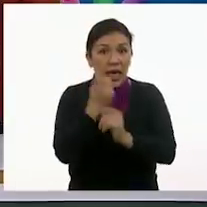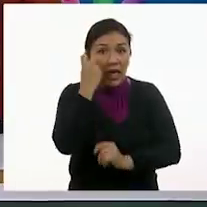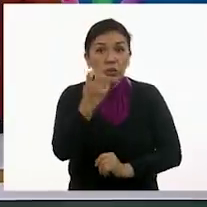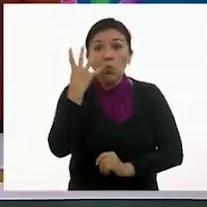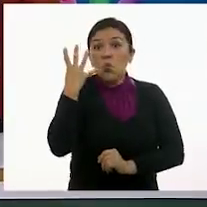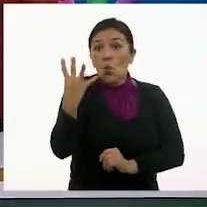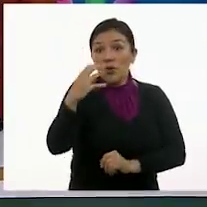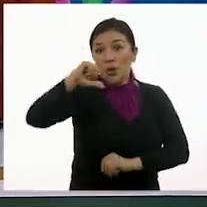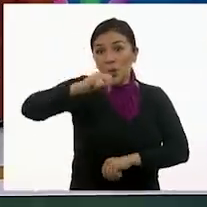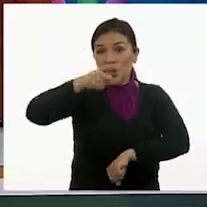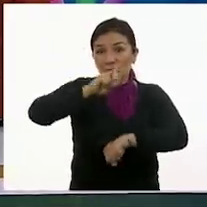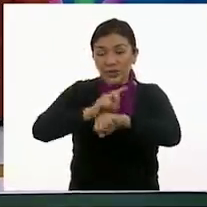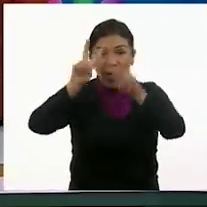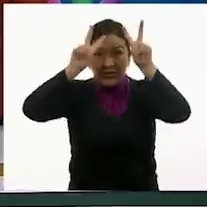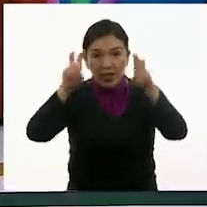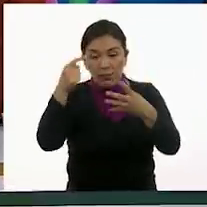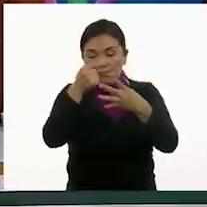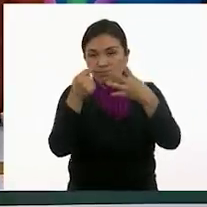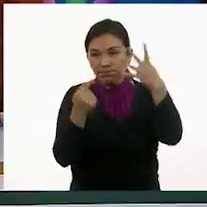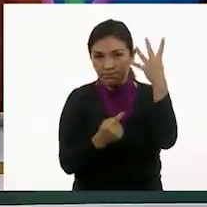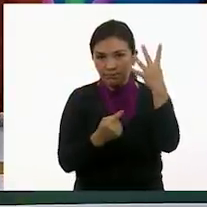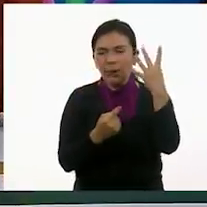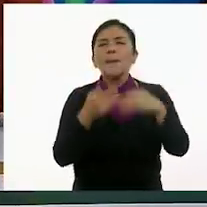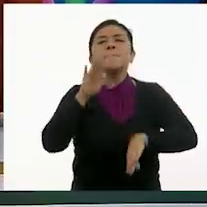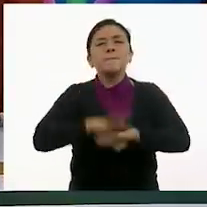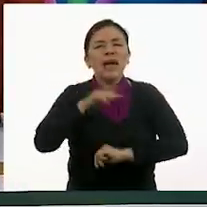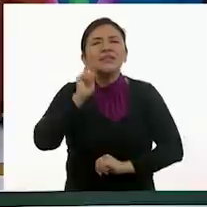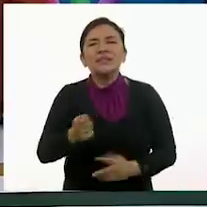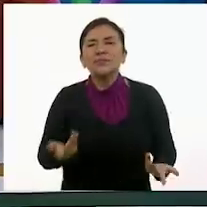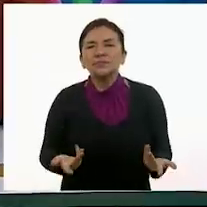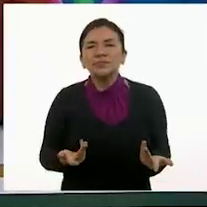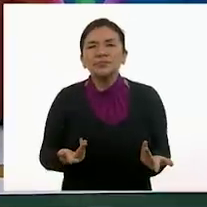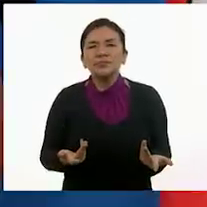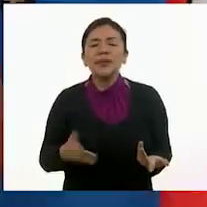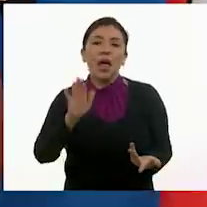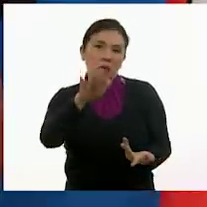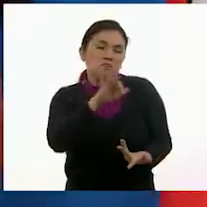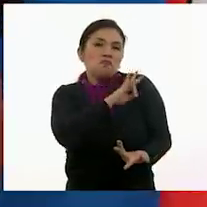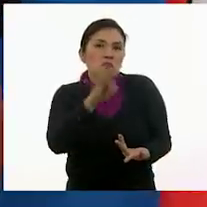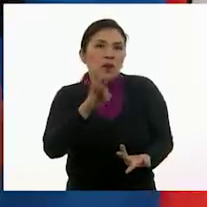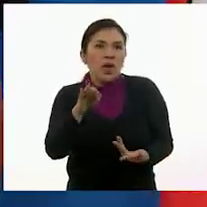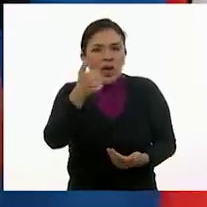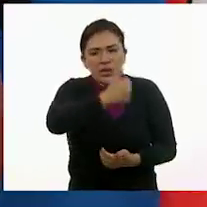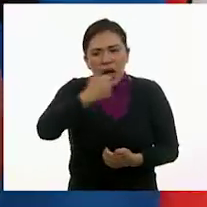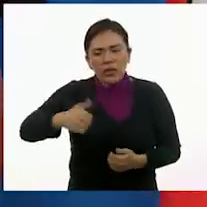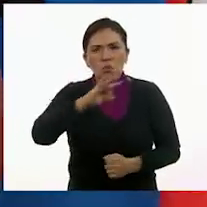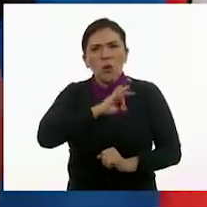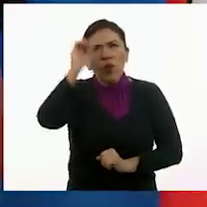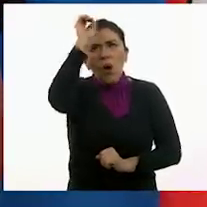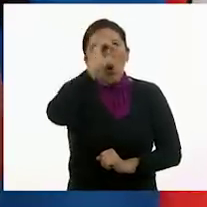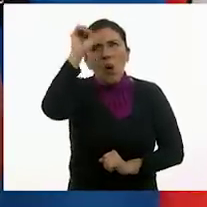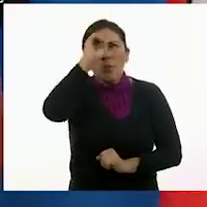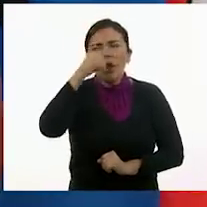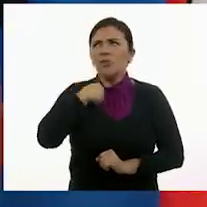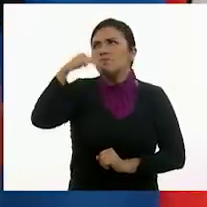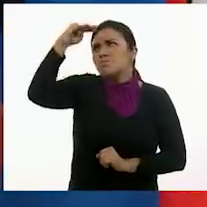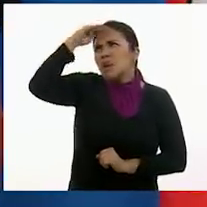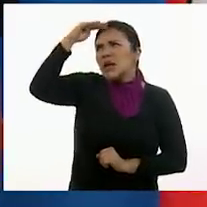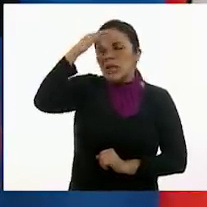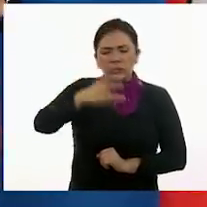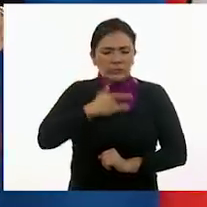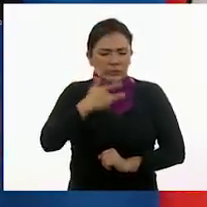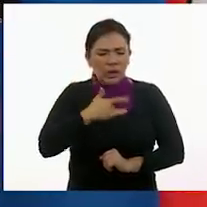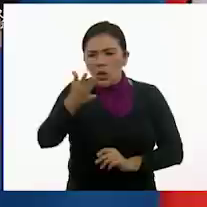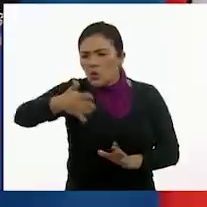cuatro las vimos el día de hoy. ¿Y qué más? Y pues que podemos opinar y decir lo que pensamos, uh-huh,